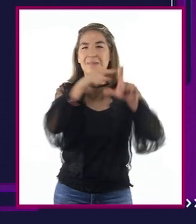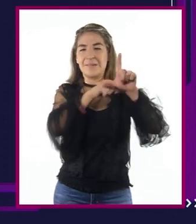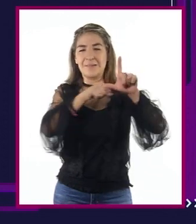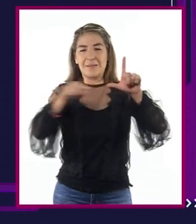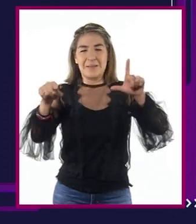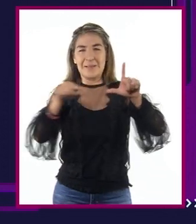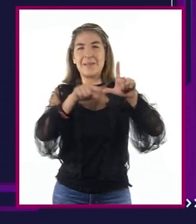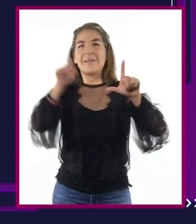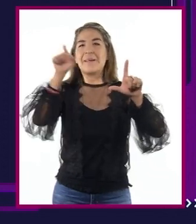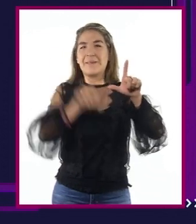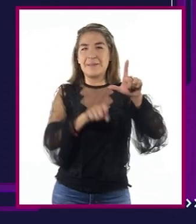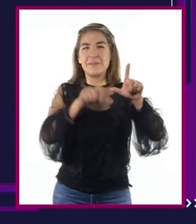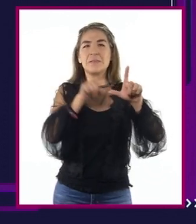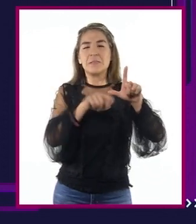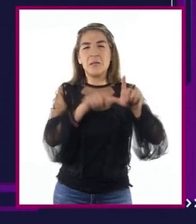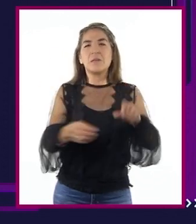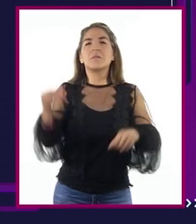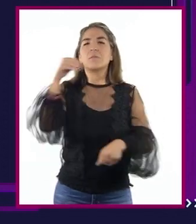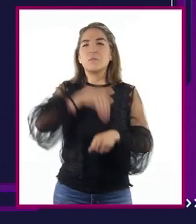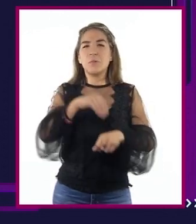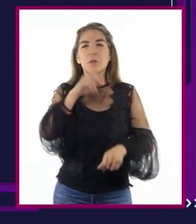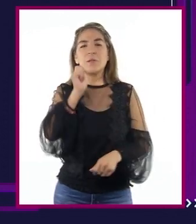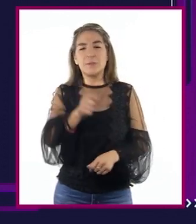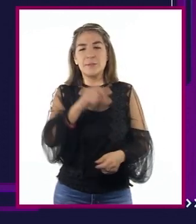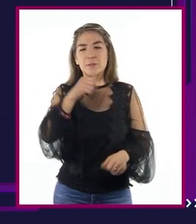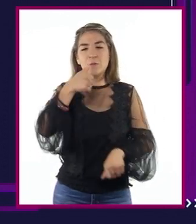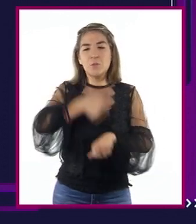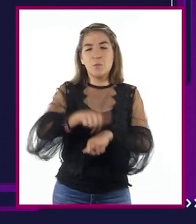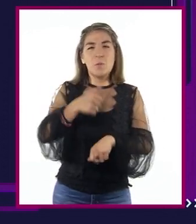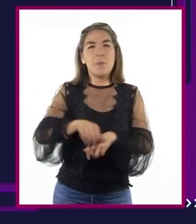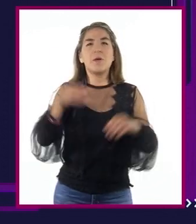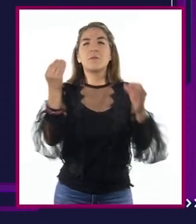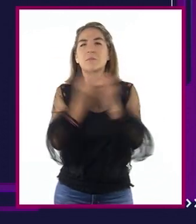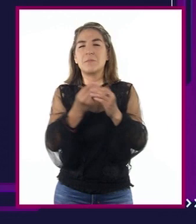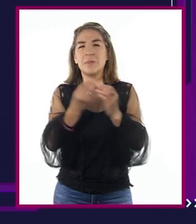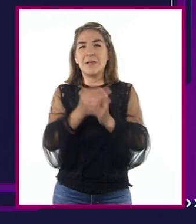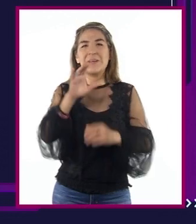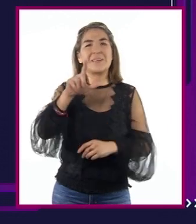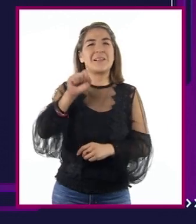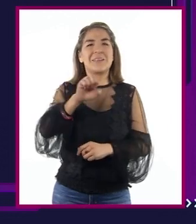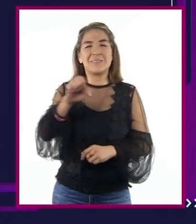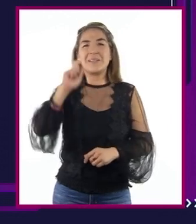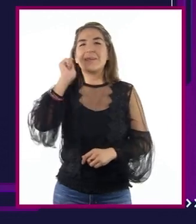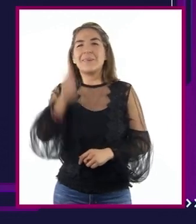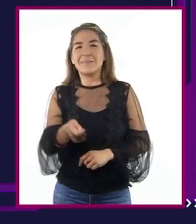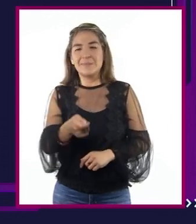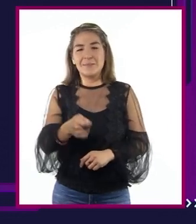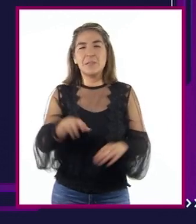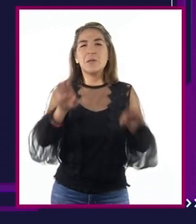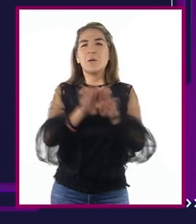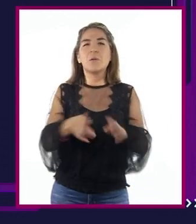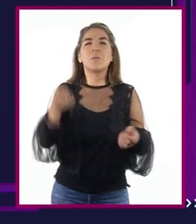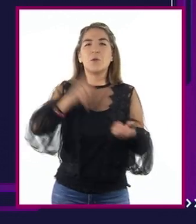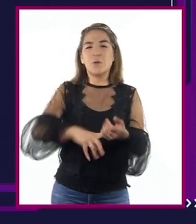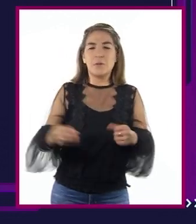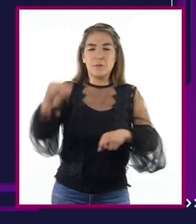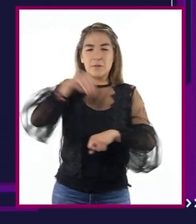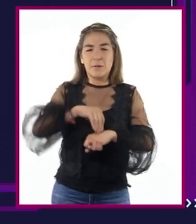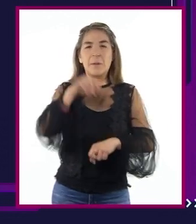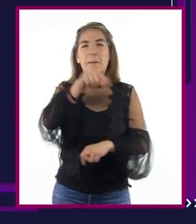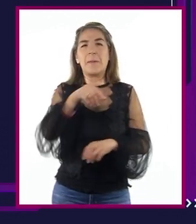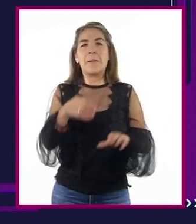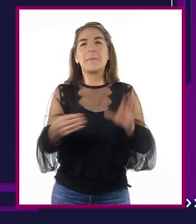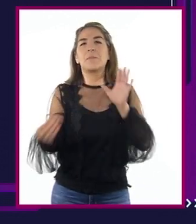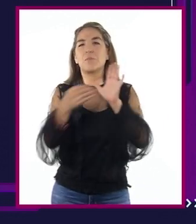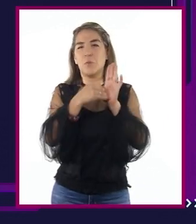de las X están colocados los límites de clase. Opcionalmente, se pueden colocar las marcas